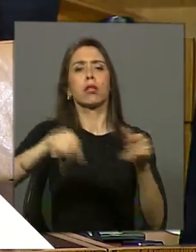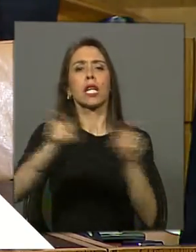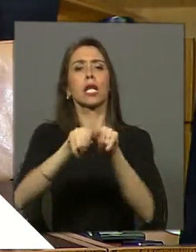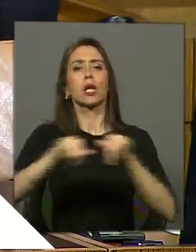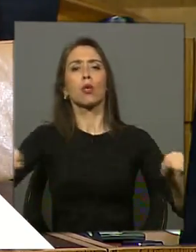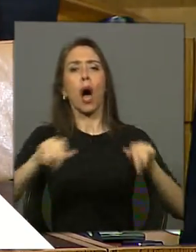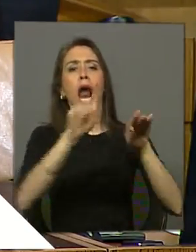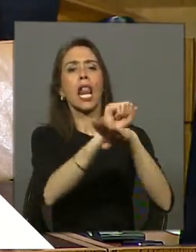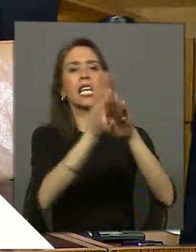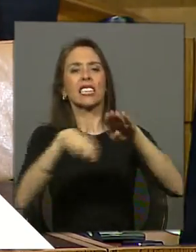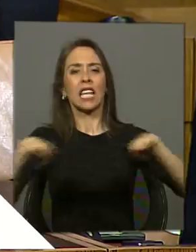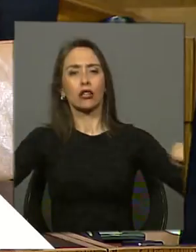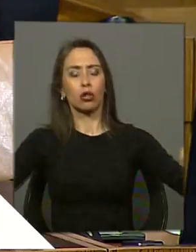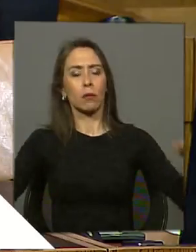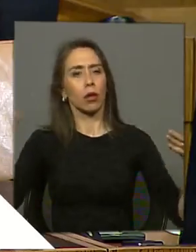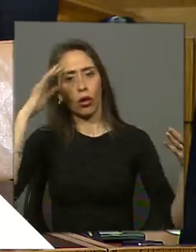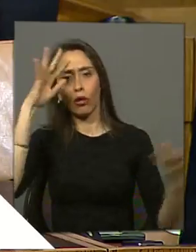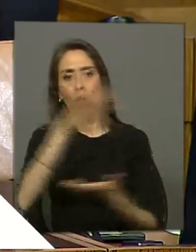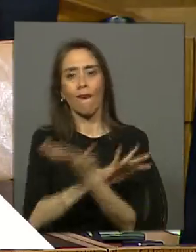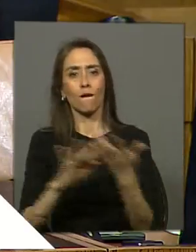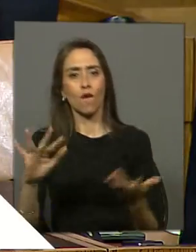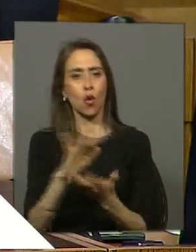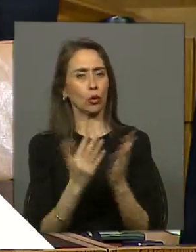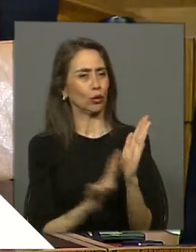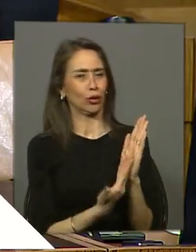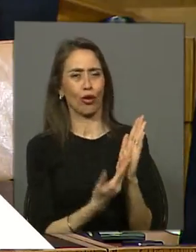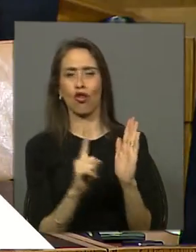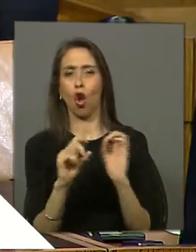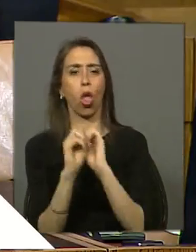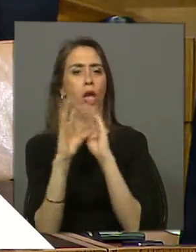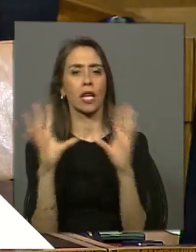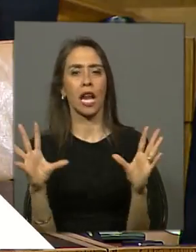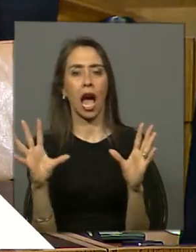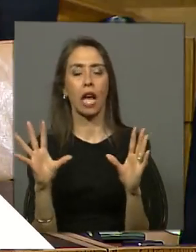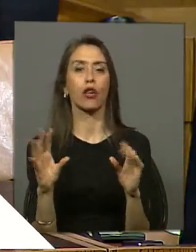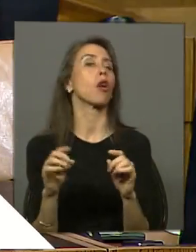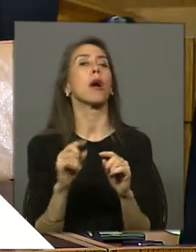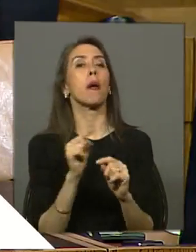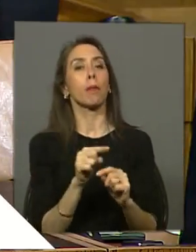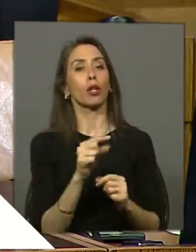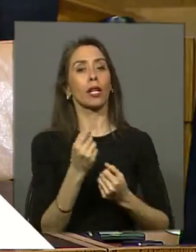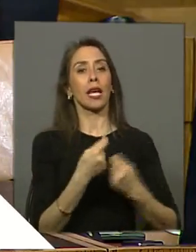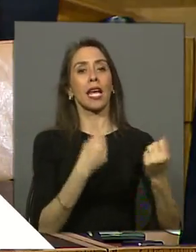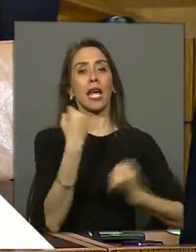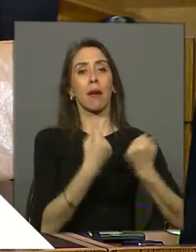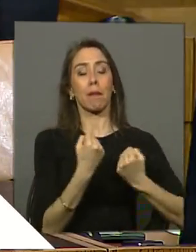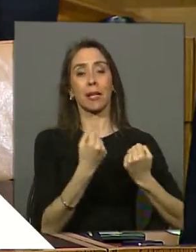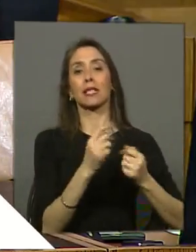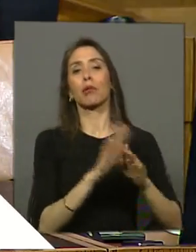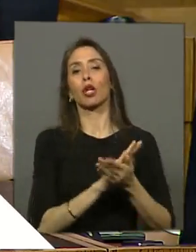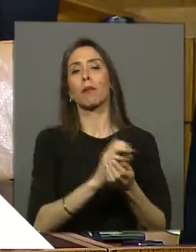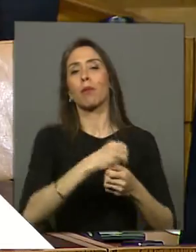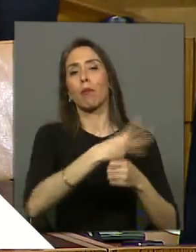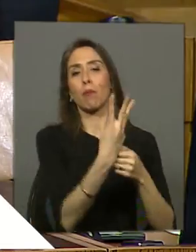de cobro que es absolutamente confuso y engorroso y en donde además respecto de los accesorios elimina la gratuidad